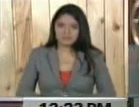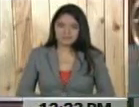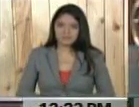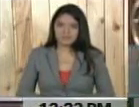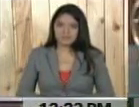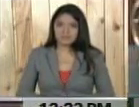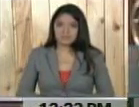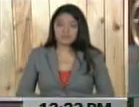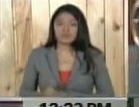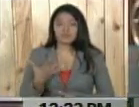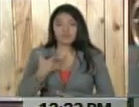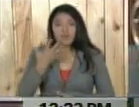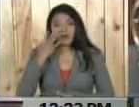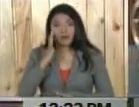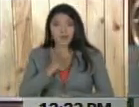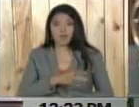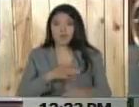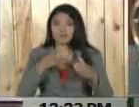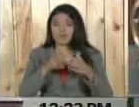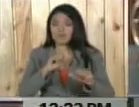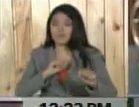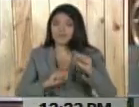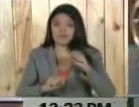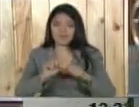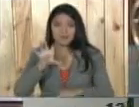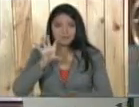Yo quiero que el Consejo de Defensa de la Nación,